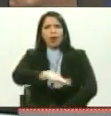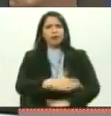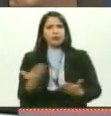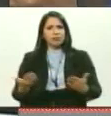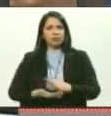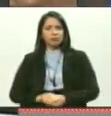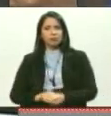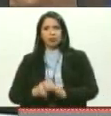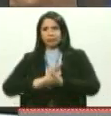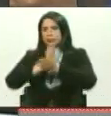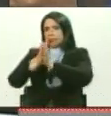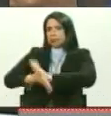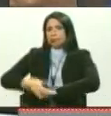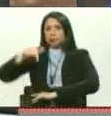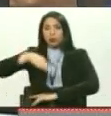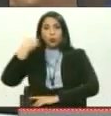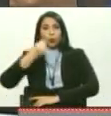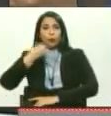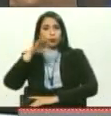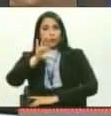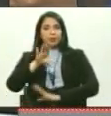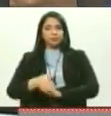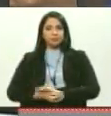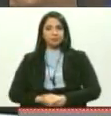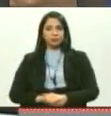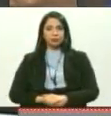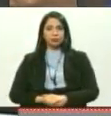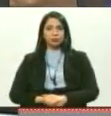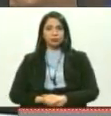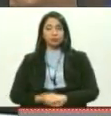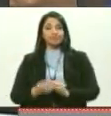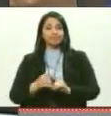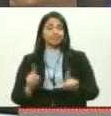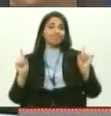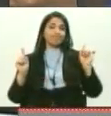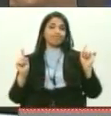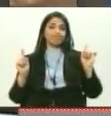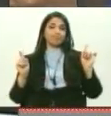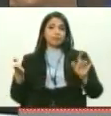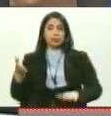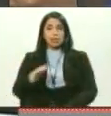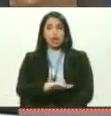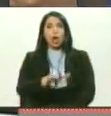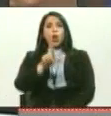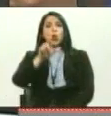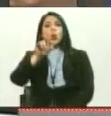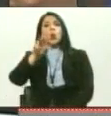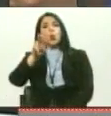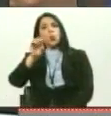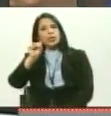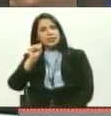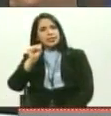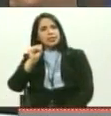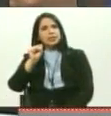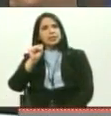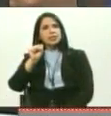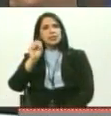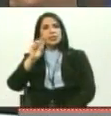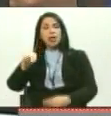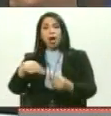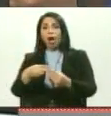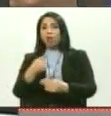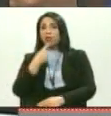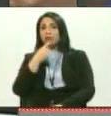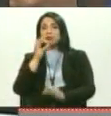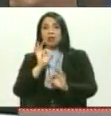que acabaron con este con la juventud de este país pero fallece beltrán nadie pone